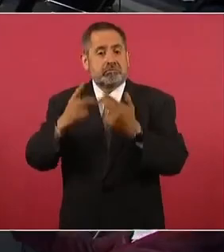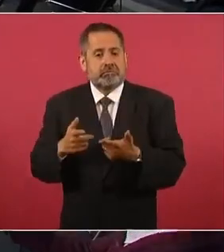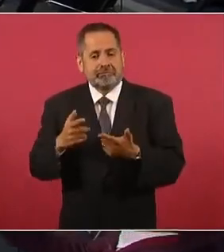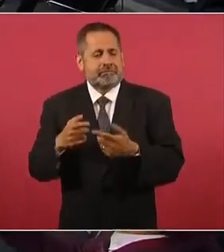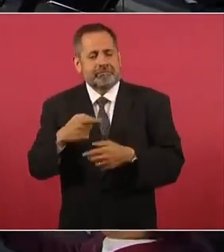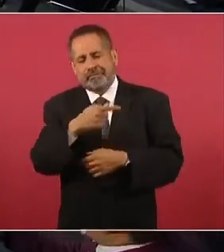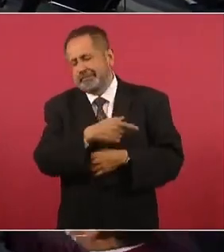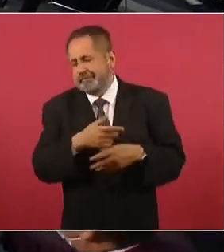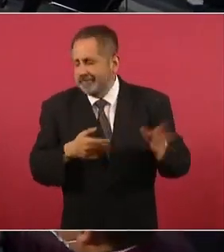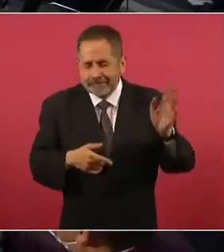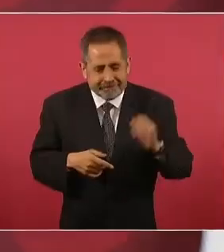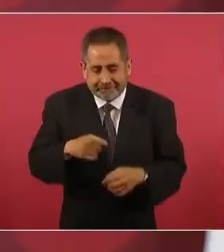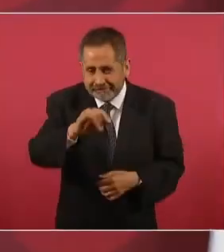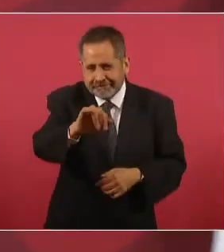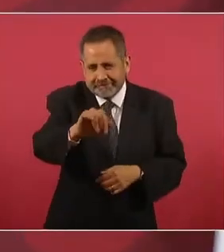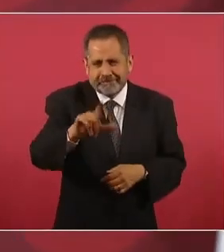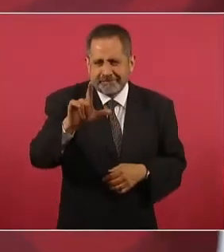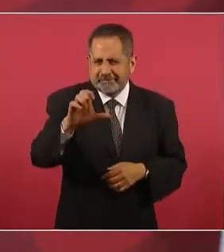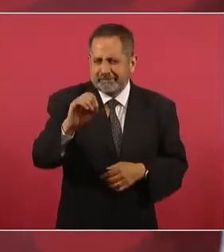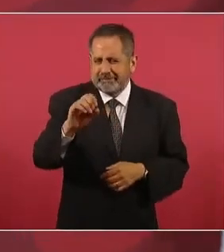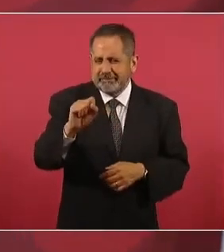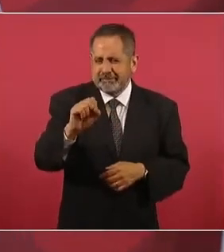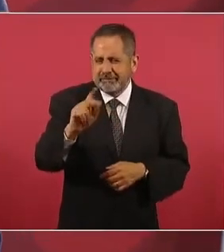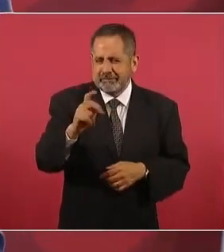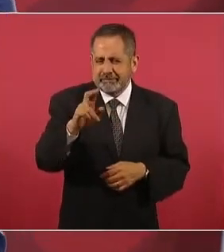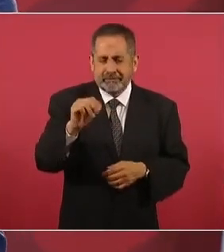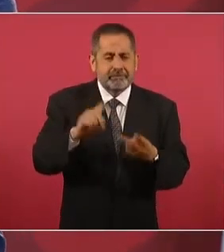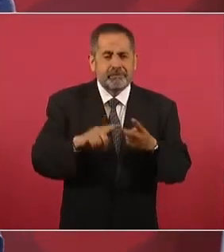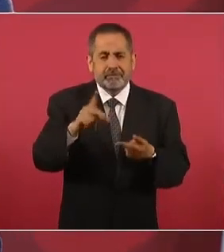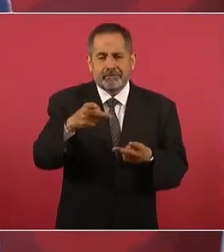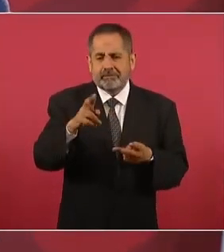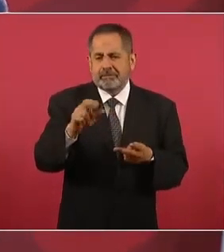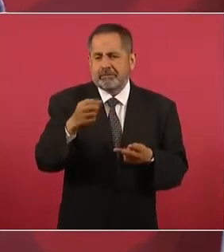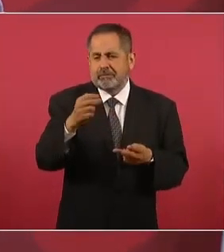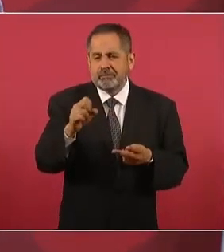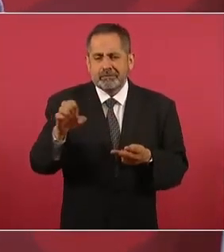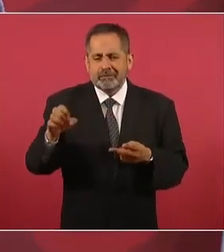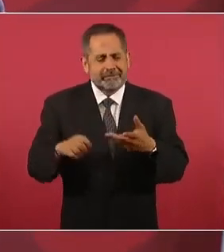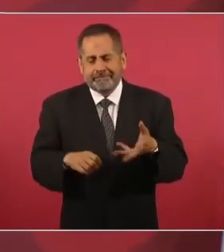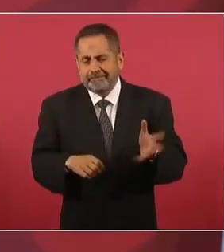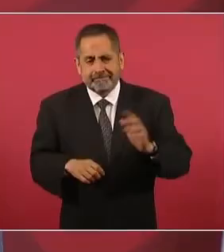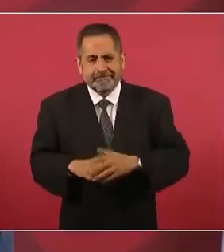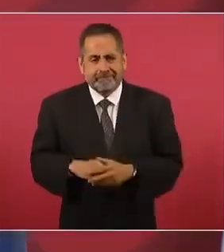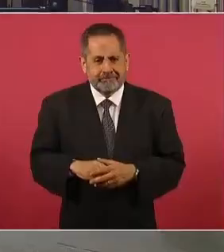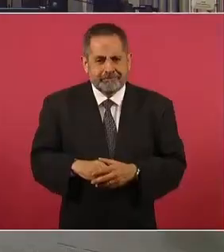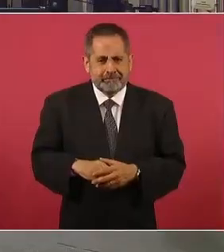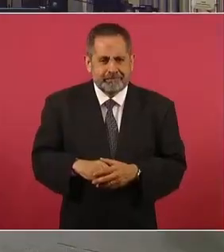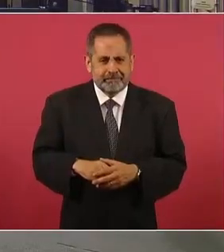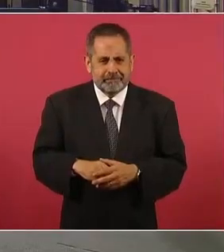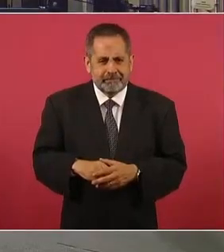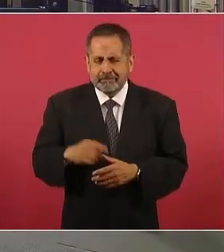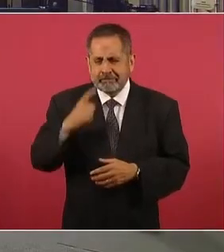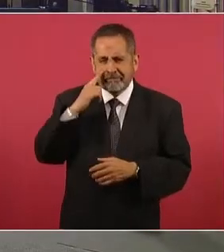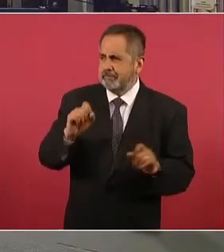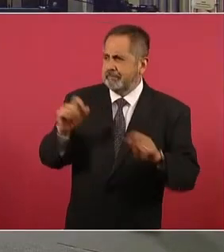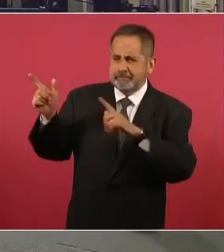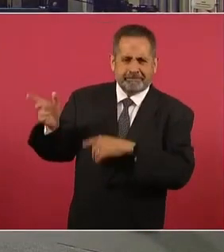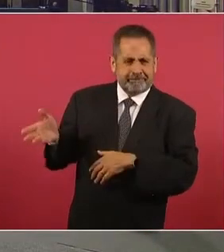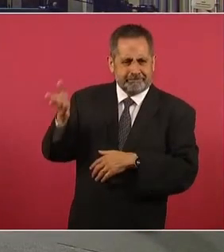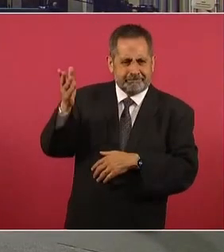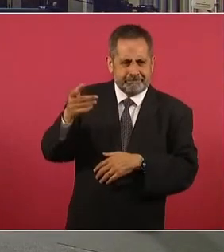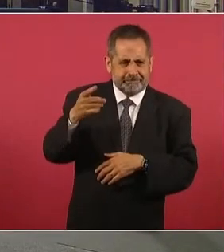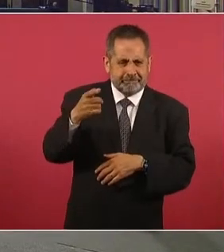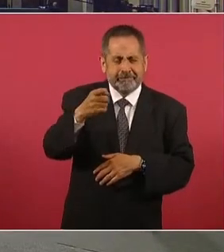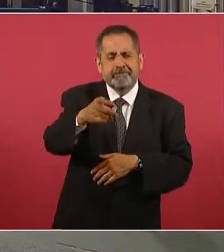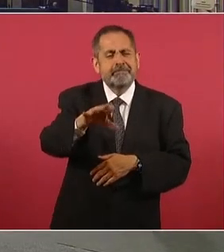Sí, Leo Zuckerman o Krause, ¿sí? ¿Por qué no pones lo de… A